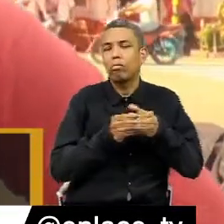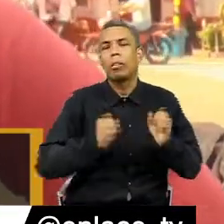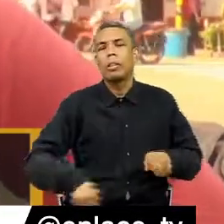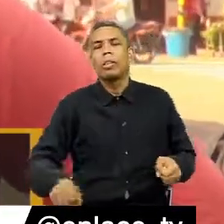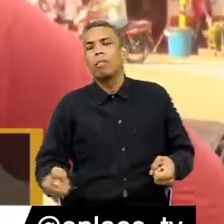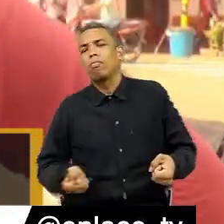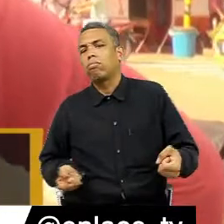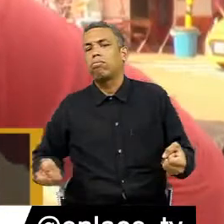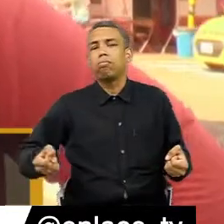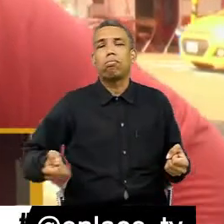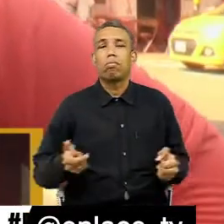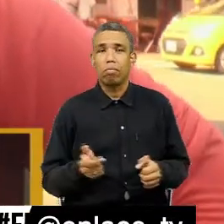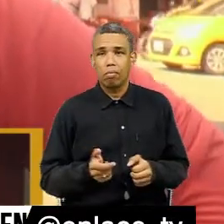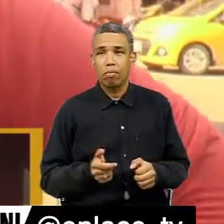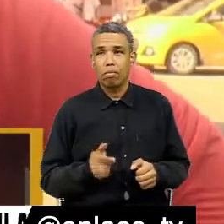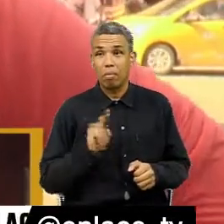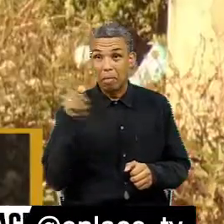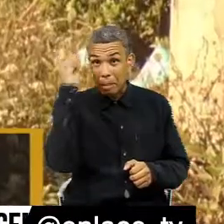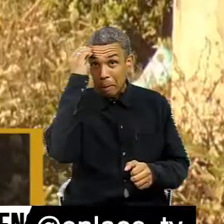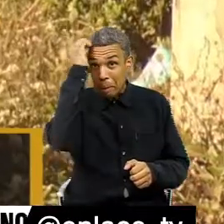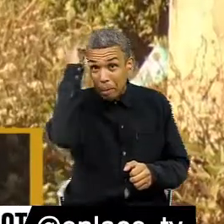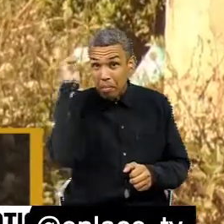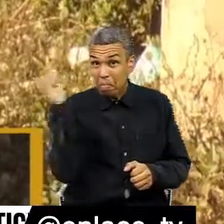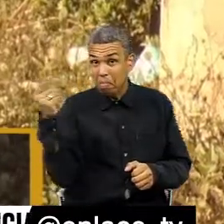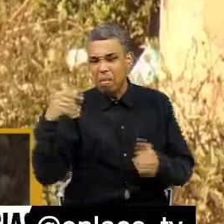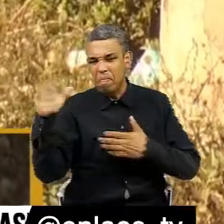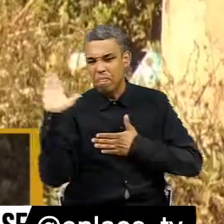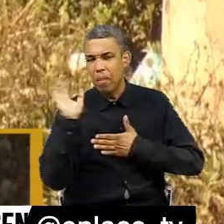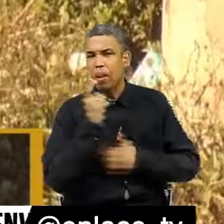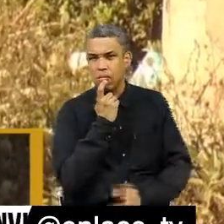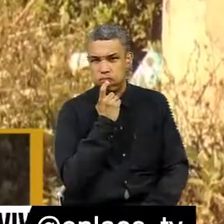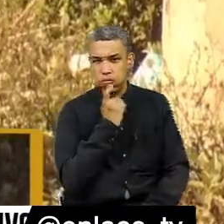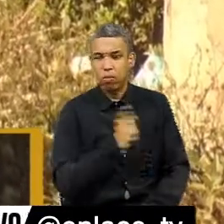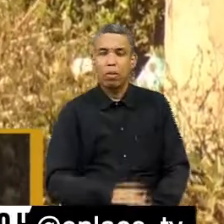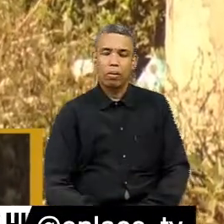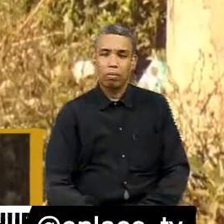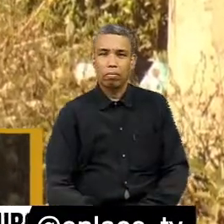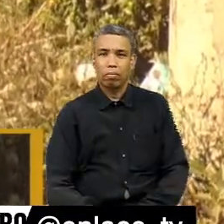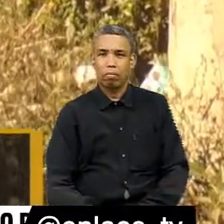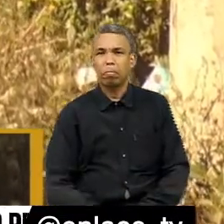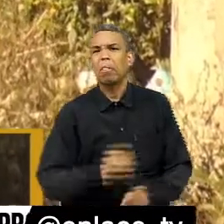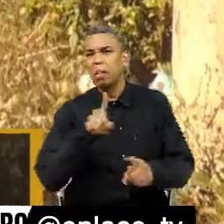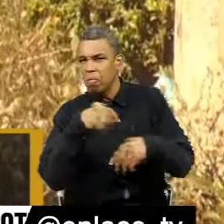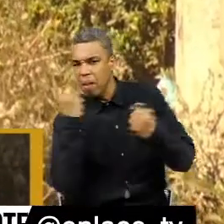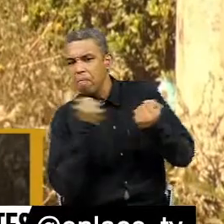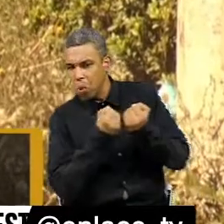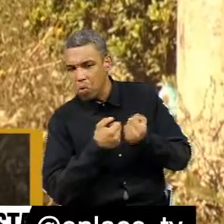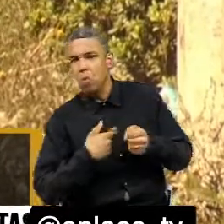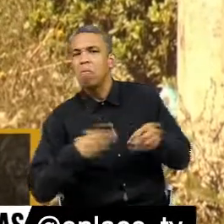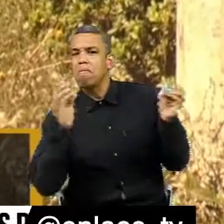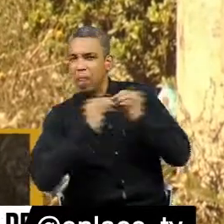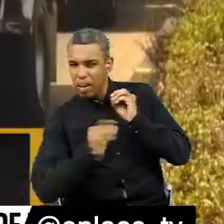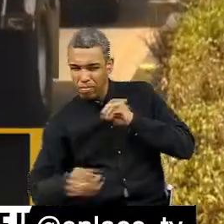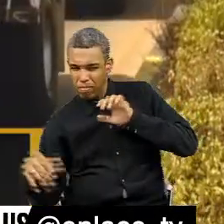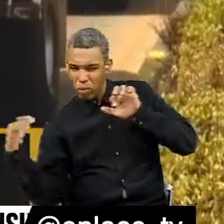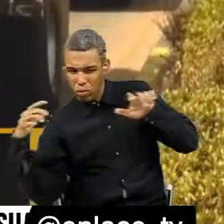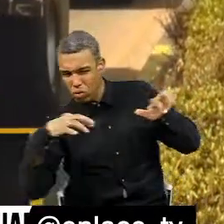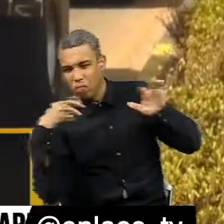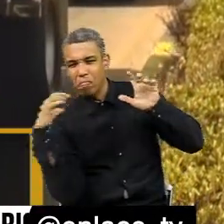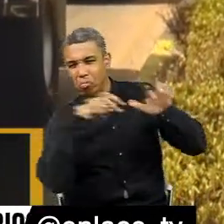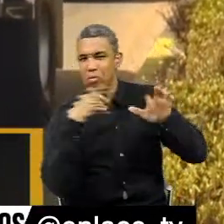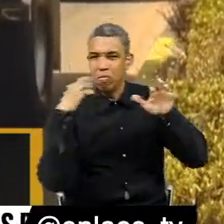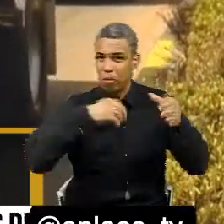del Quimbué, Darío, nos traicionó. Nuevos transportadores se han unido a esta protesta y han hecho una denuncia sobre el permiso que tienen camiones de